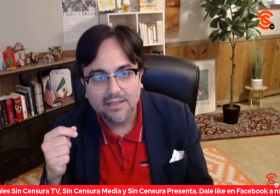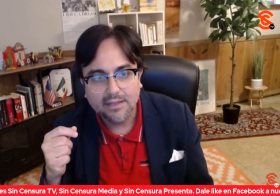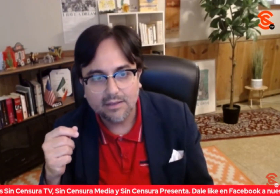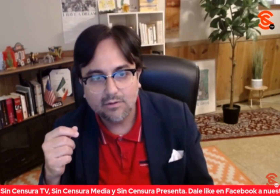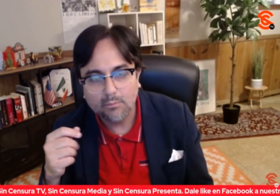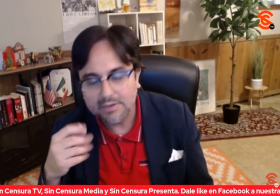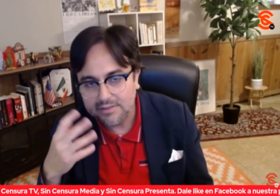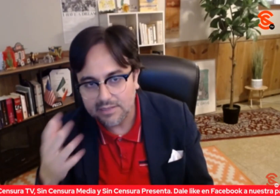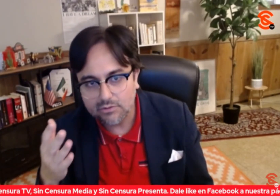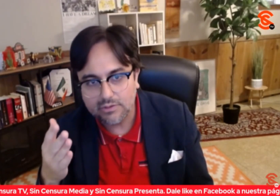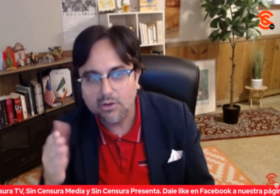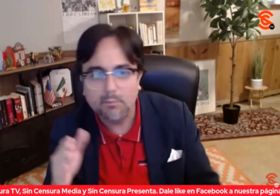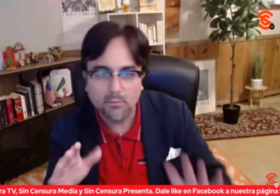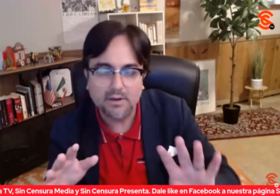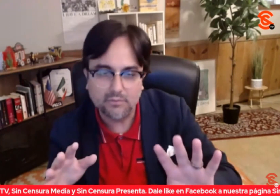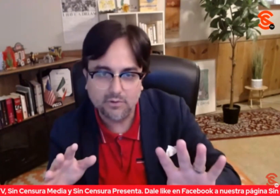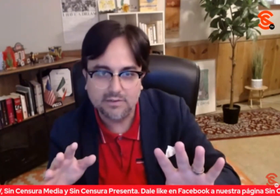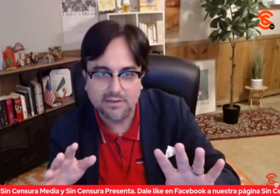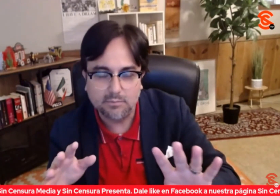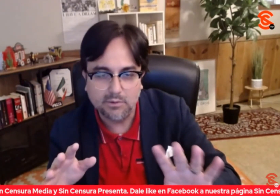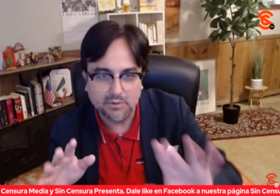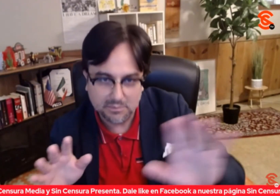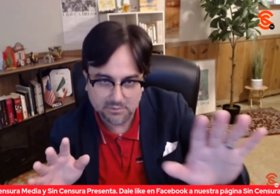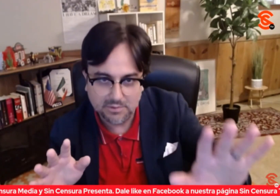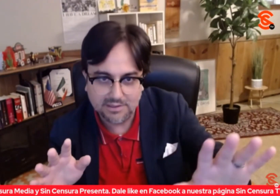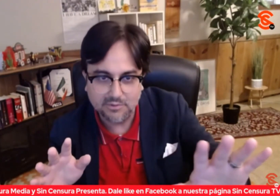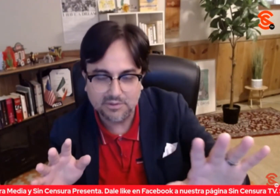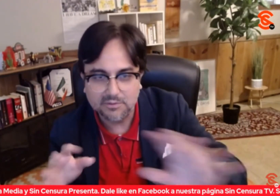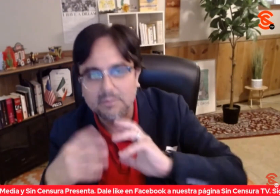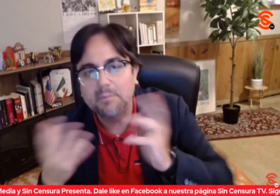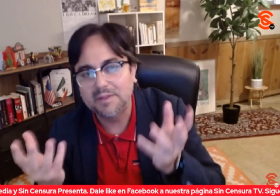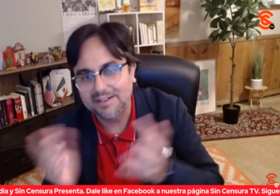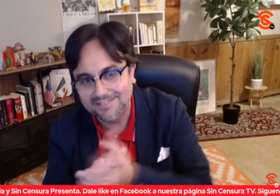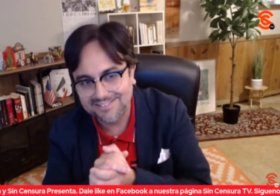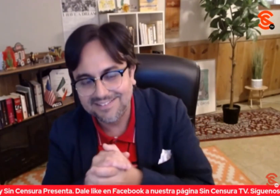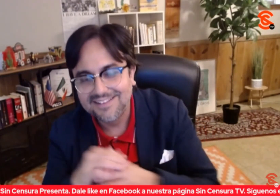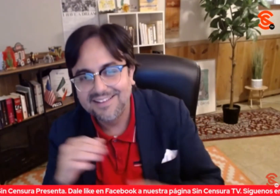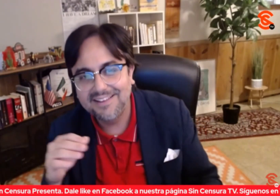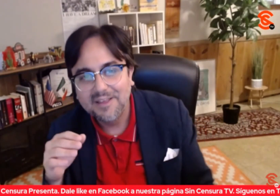Gortari, convirtiéndose, no me refiero a Salinas Pliego, no a Claudia González,